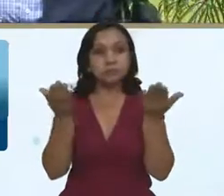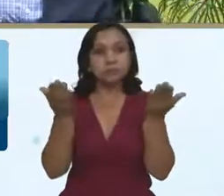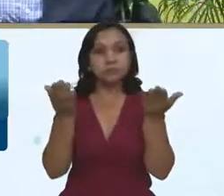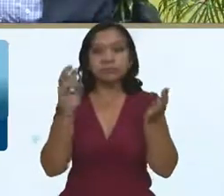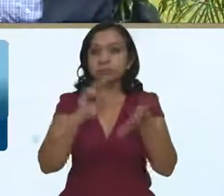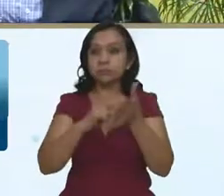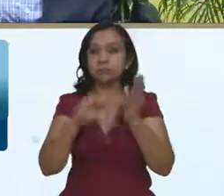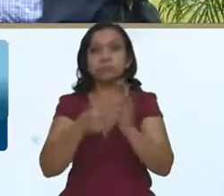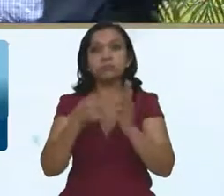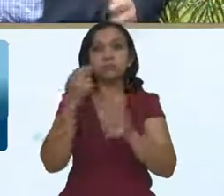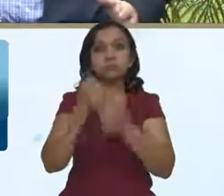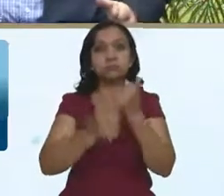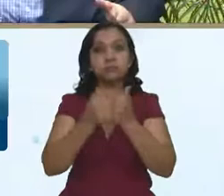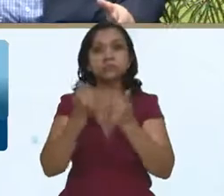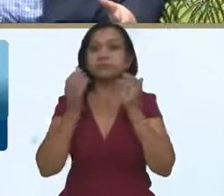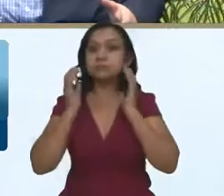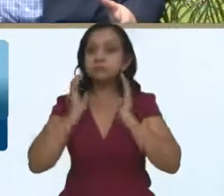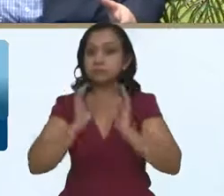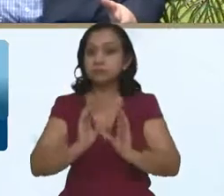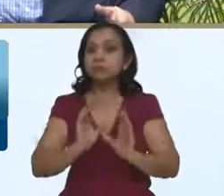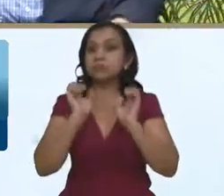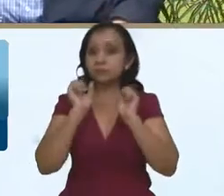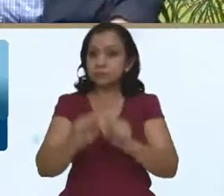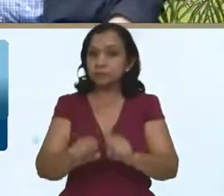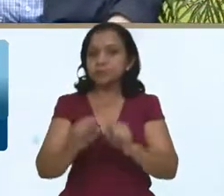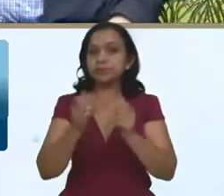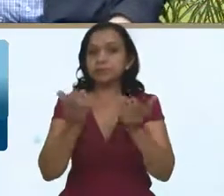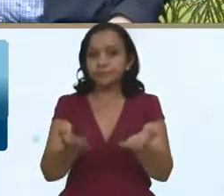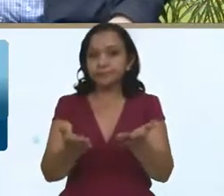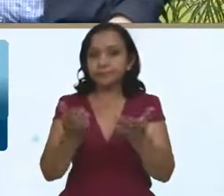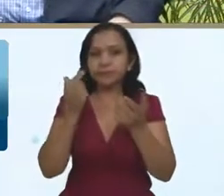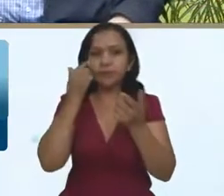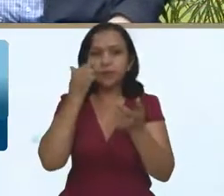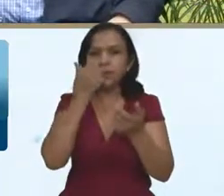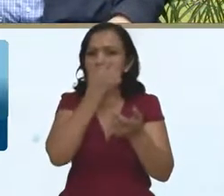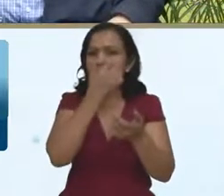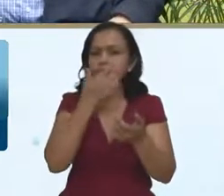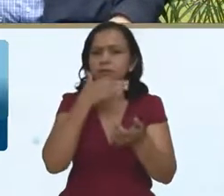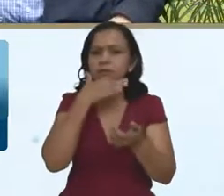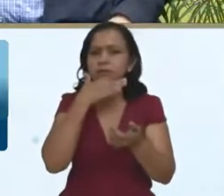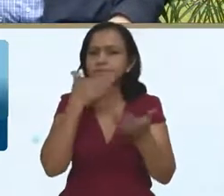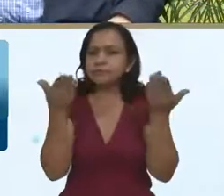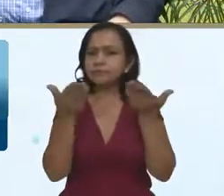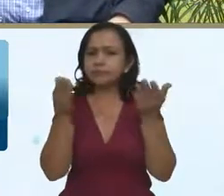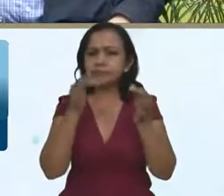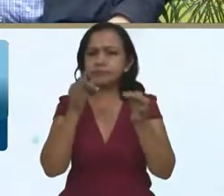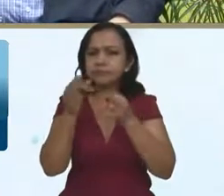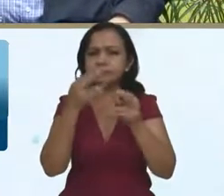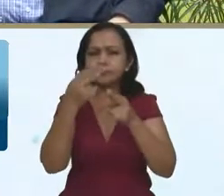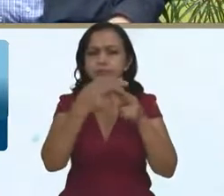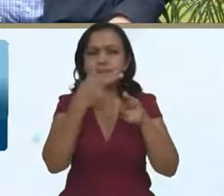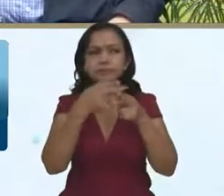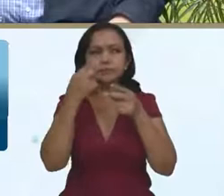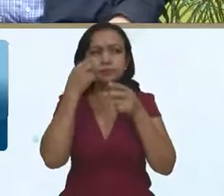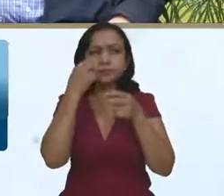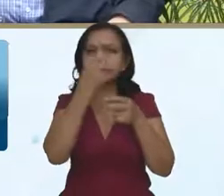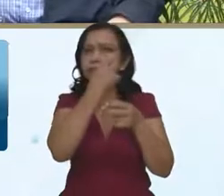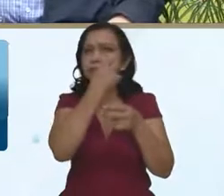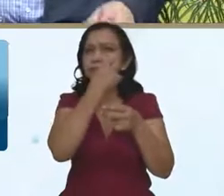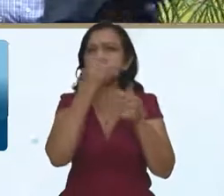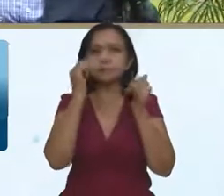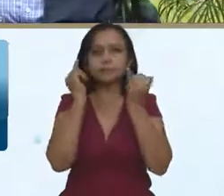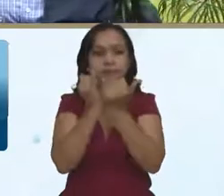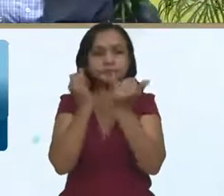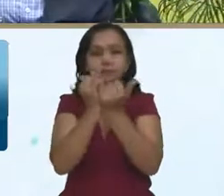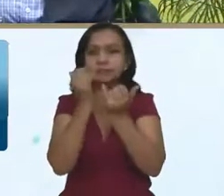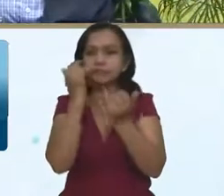las afectaciones oculares, que son bastante raras, pues. Ah, oculares, ¿cómo? ¿Cuál es su nombre, por ejemplo, en los oculares? Por ejemplo, la